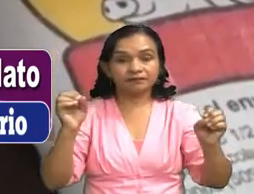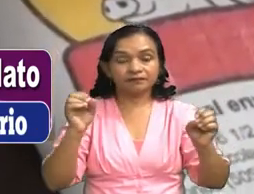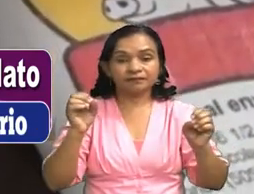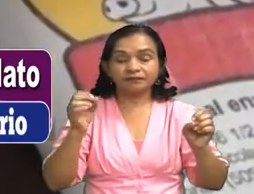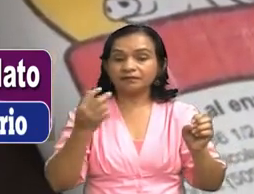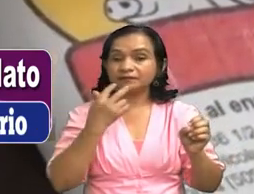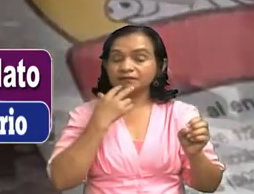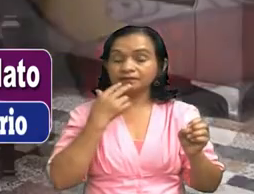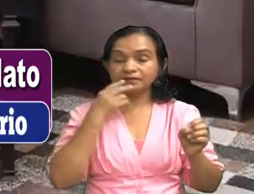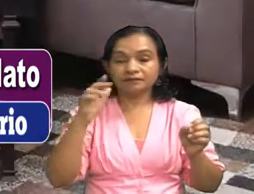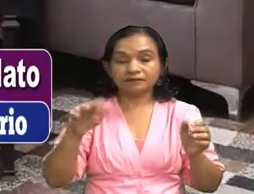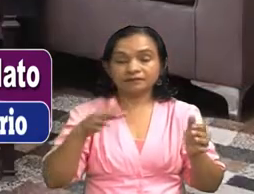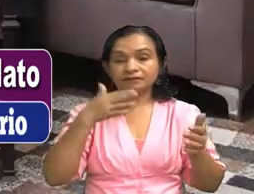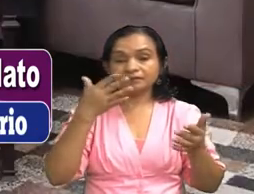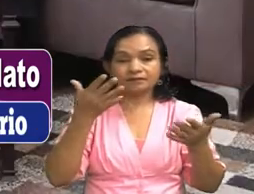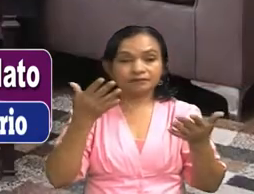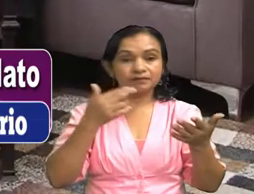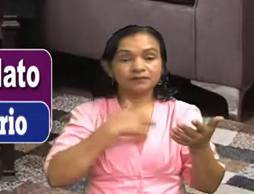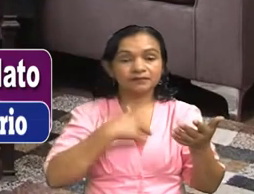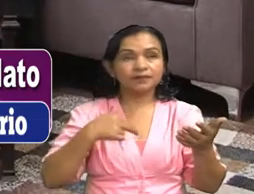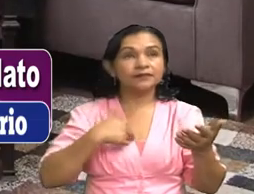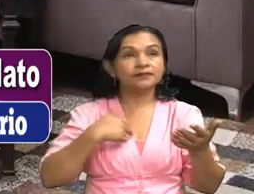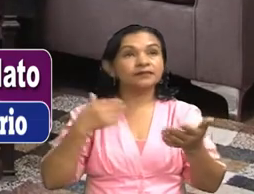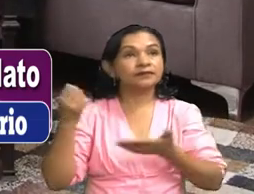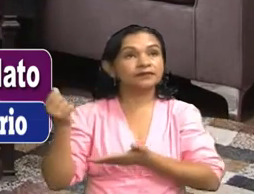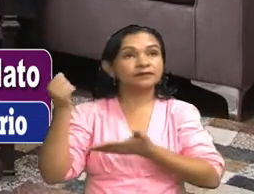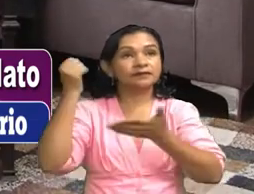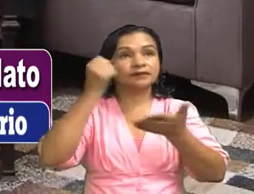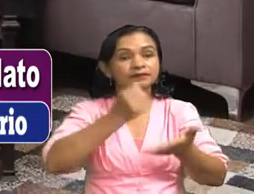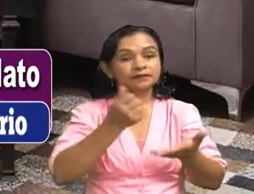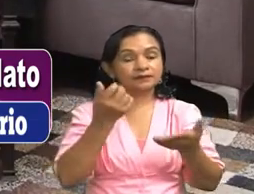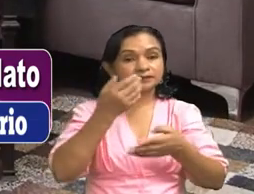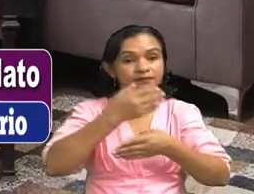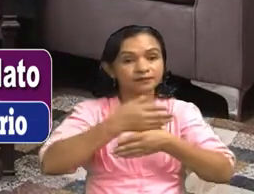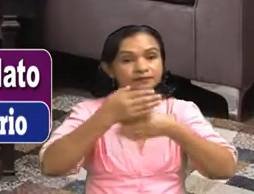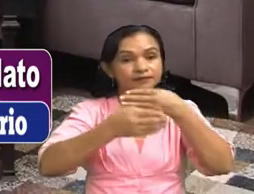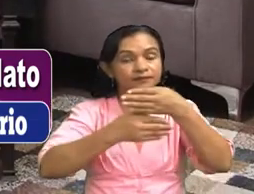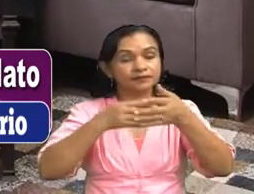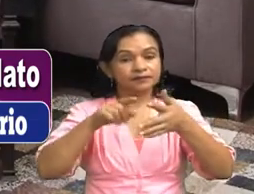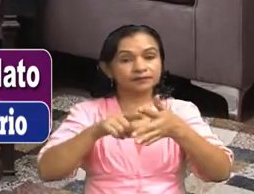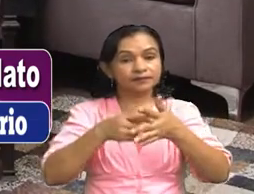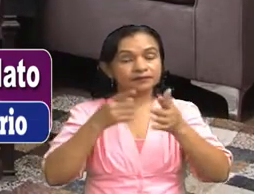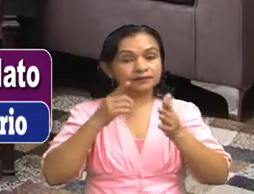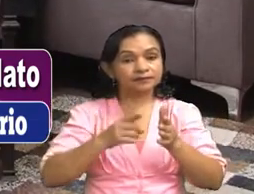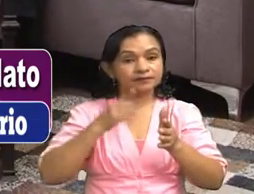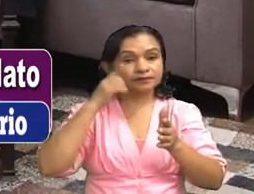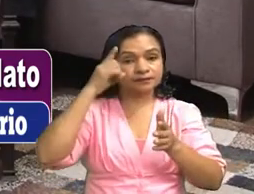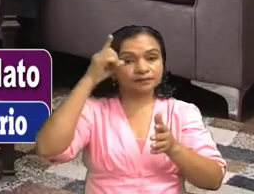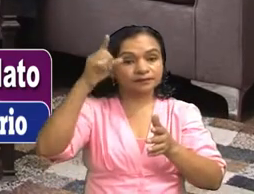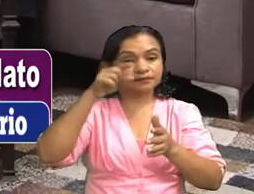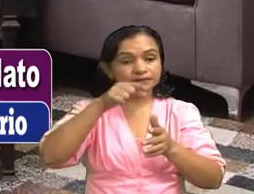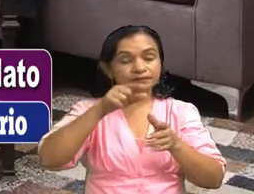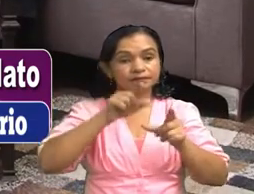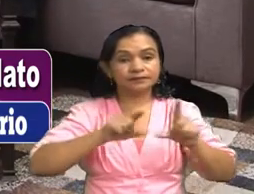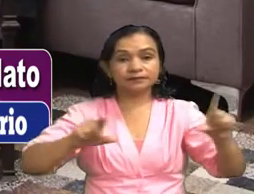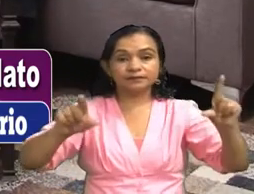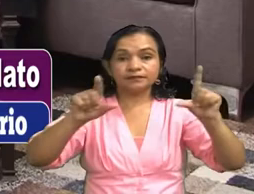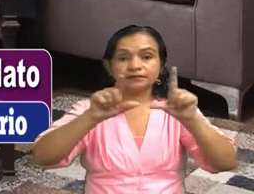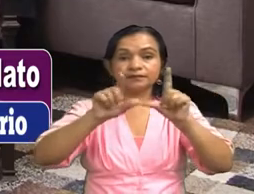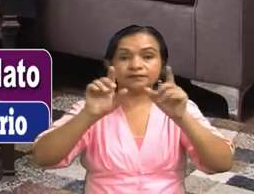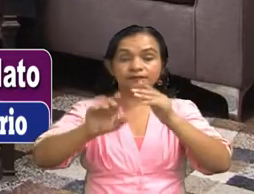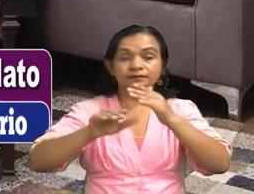nitrógeno. Y hicimos una inversión y comenzamos a desarrollar ese centro genético. Posteriormente,